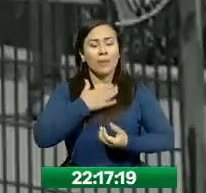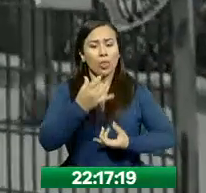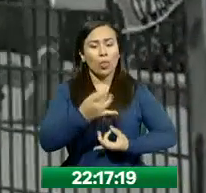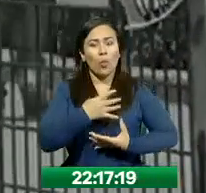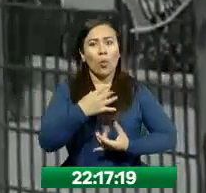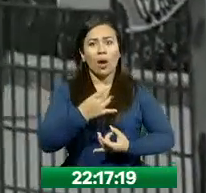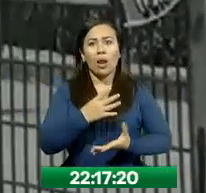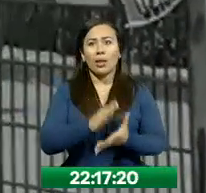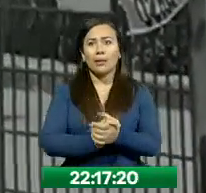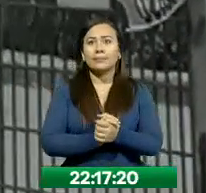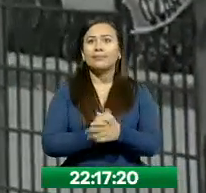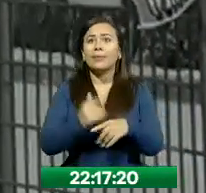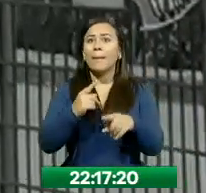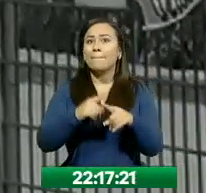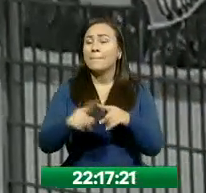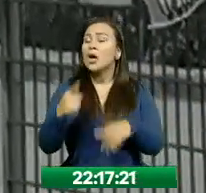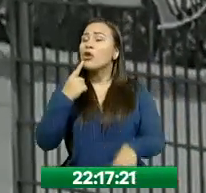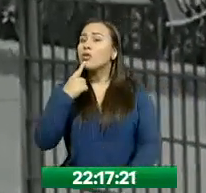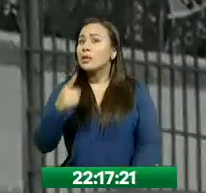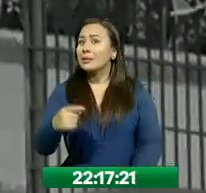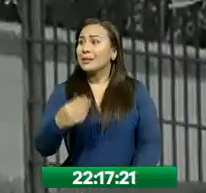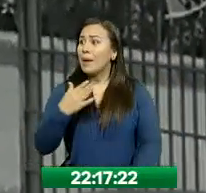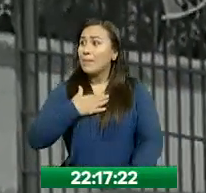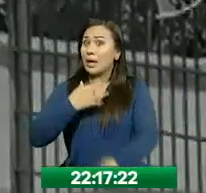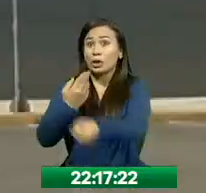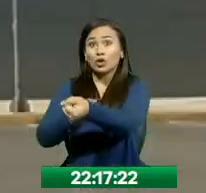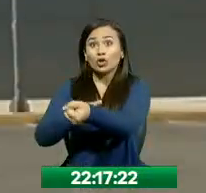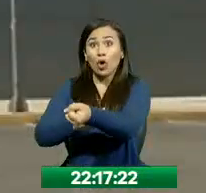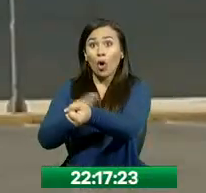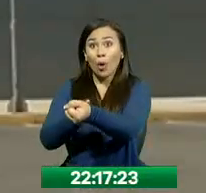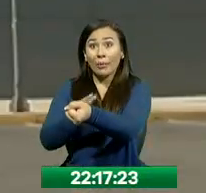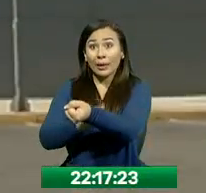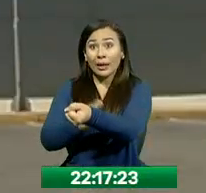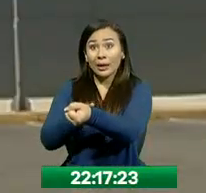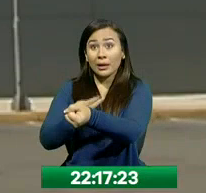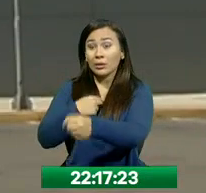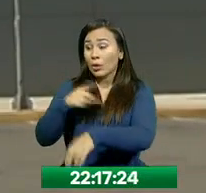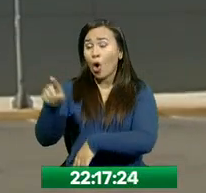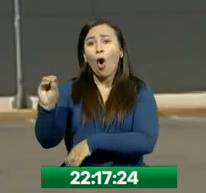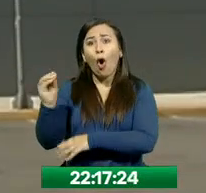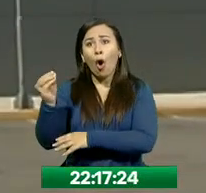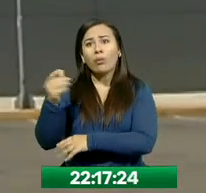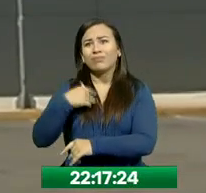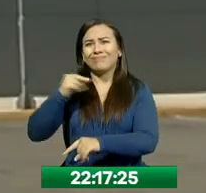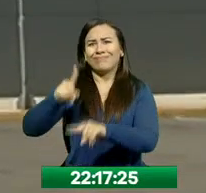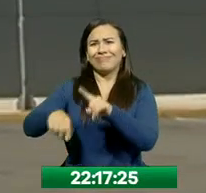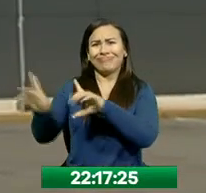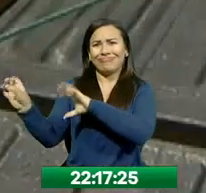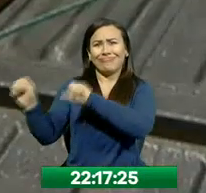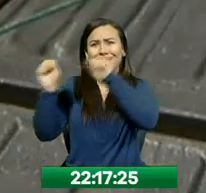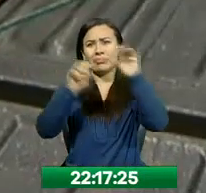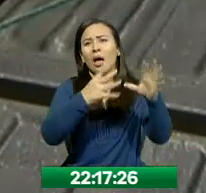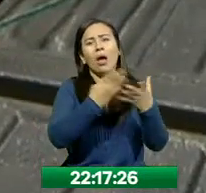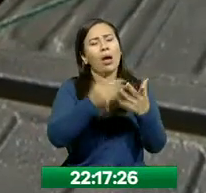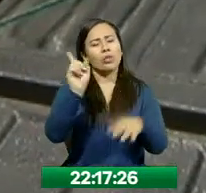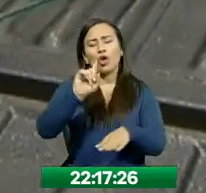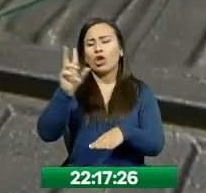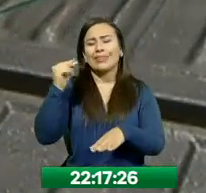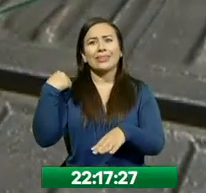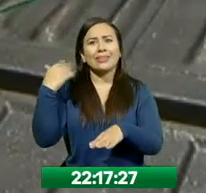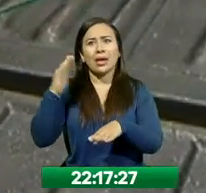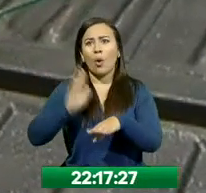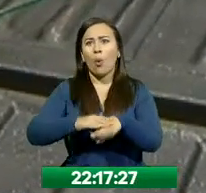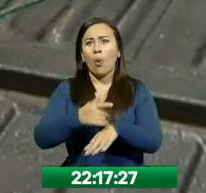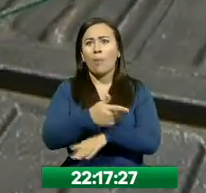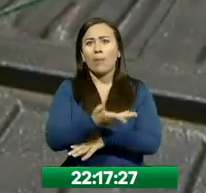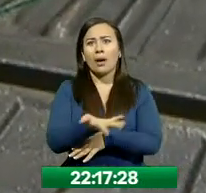Sin embargo, ellos dejaron en claro que no guardarán rencor en contra del adolescente y lo defienden de culpas. Era